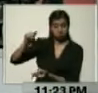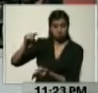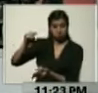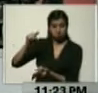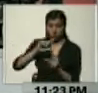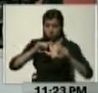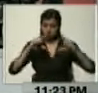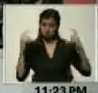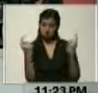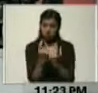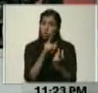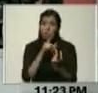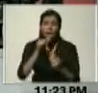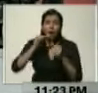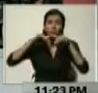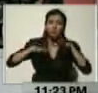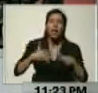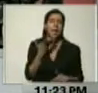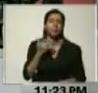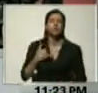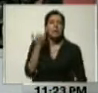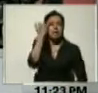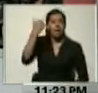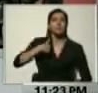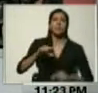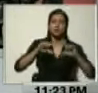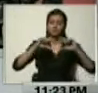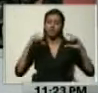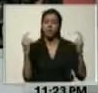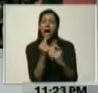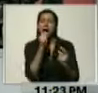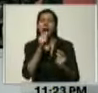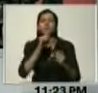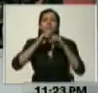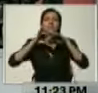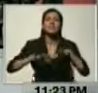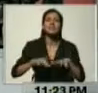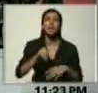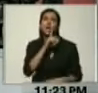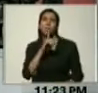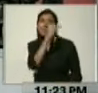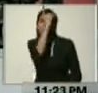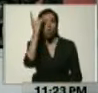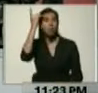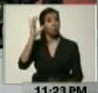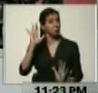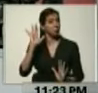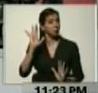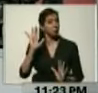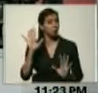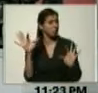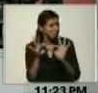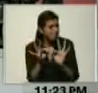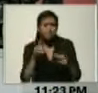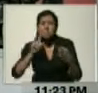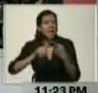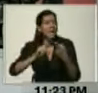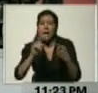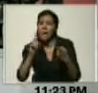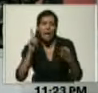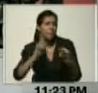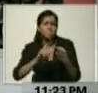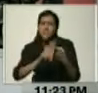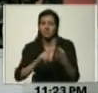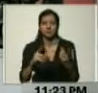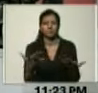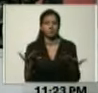base... Imagínese que eso se me hubiera ocurrido a mí, ¿vale? Agua bendita, Dios dado. Pega más, ¿eh? Claro, pega más, ¿verdad?